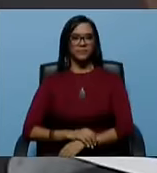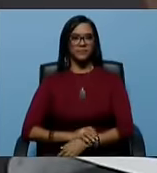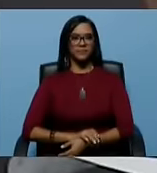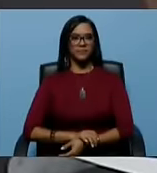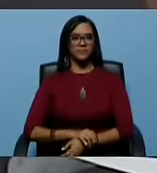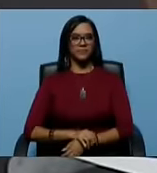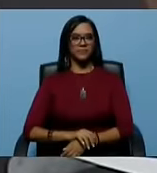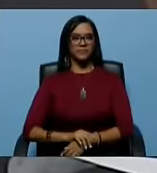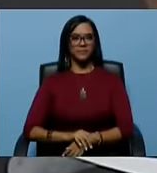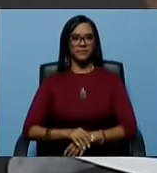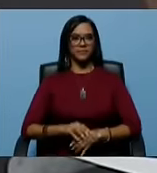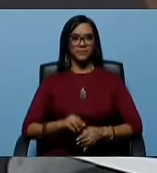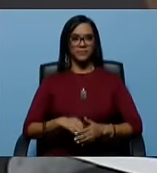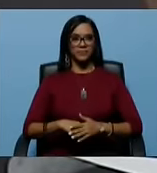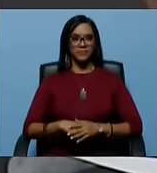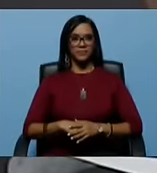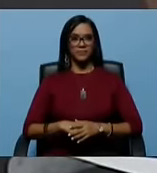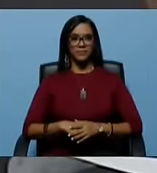Ajá.